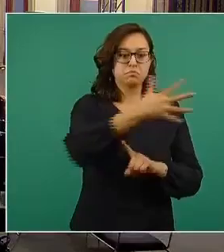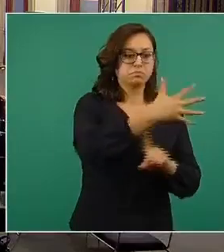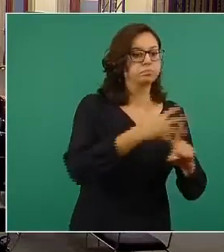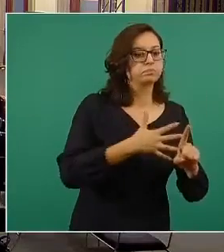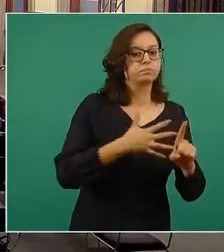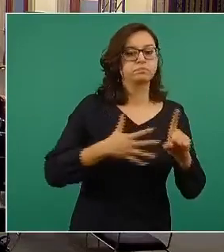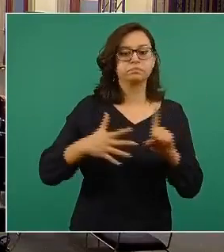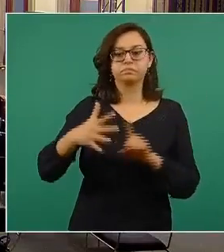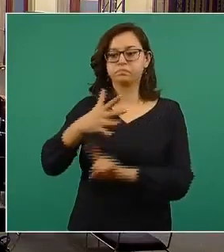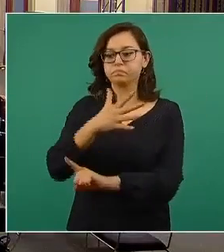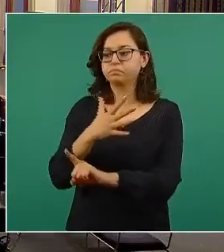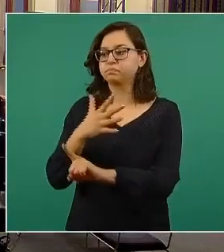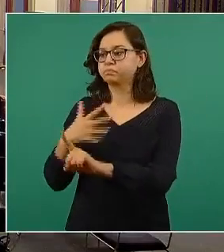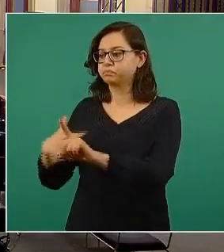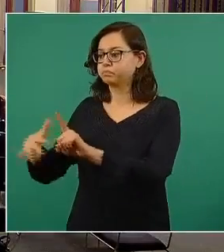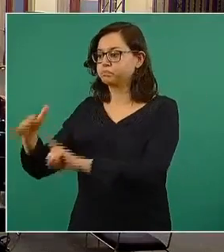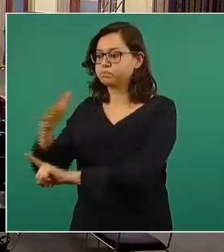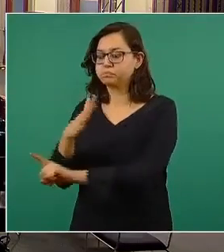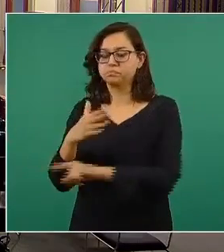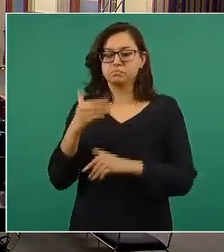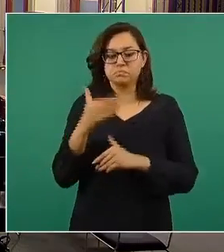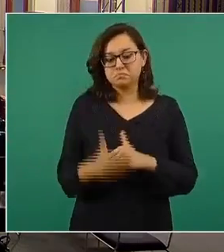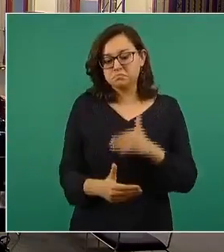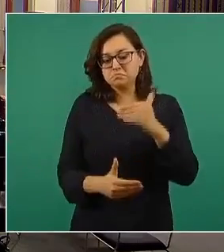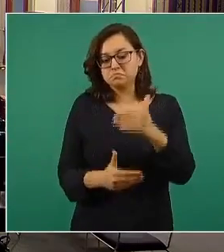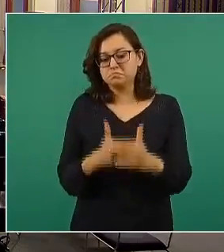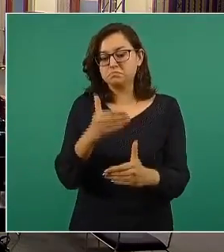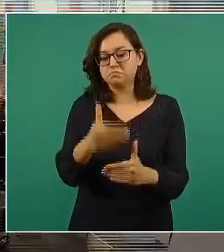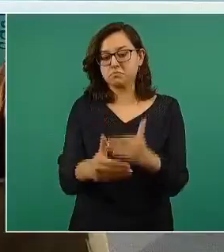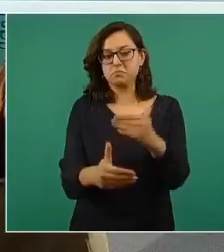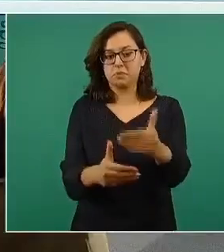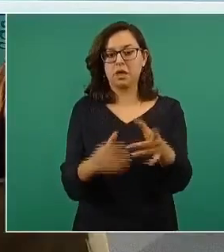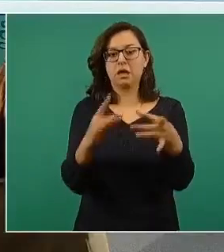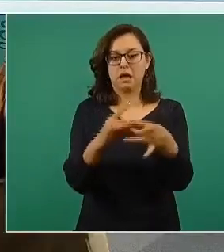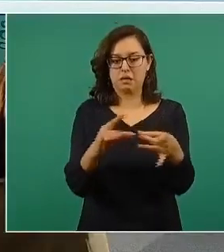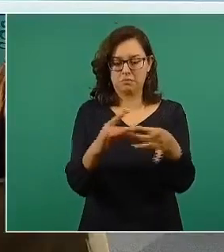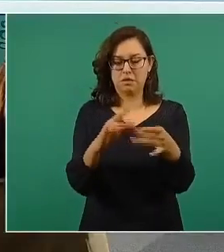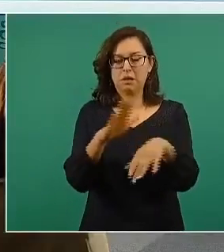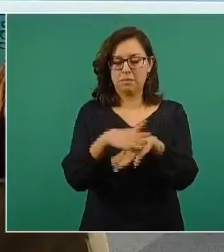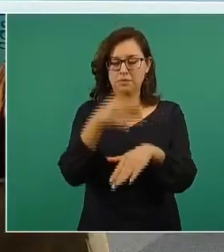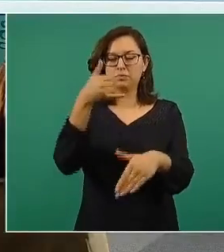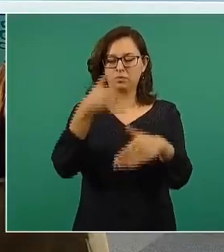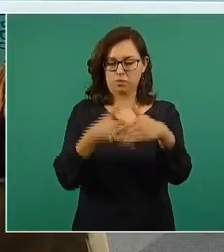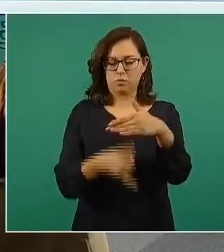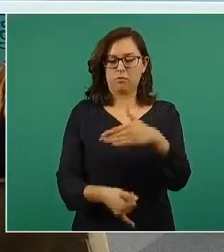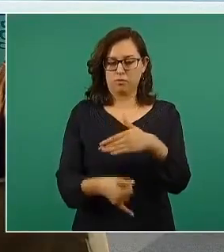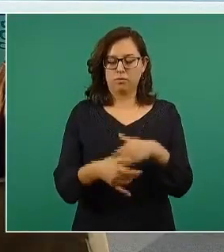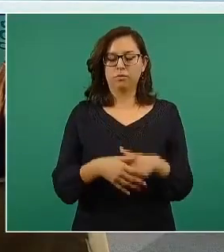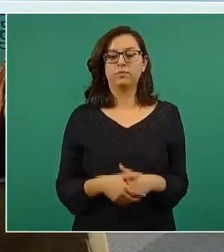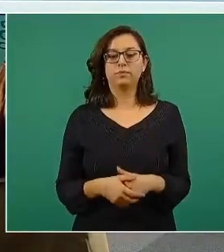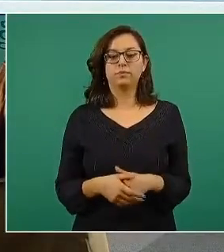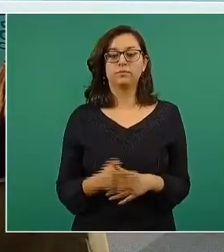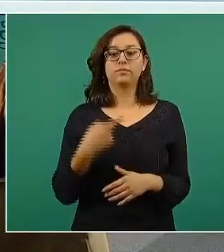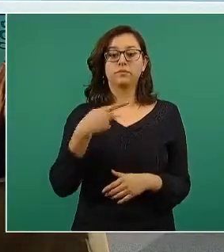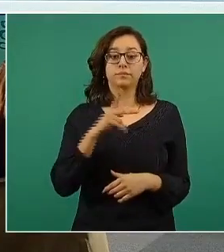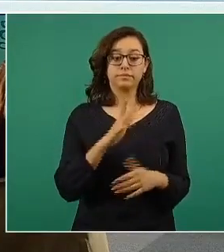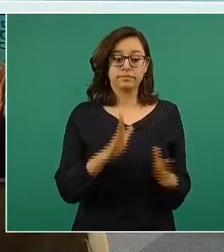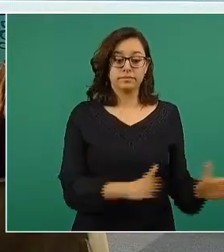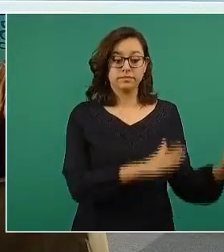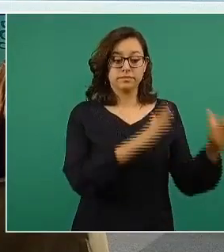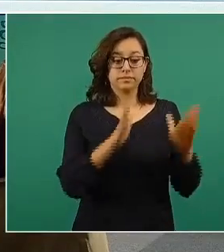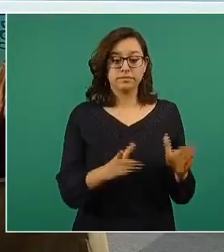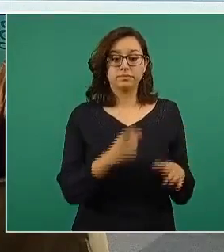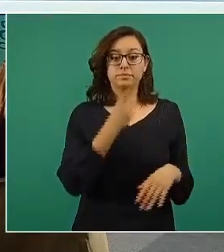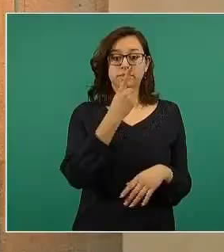definieron sucederían en un momento determinado en el país. Ahorita vamos a hablar un poco más de ellos, pero básicamente fue la fase 1